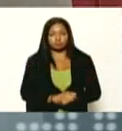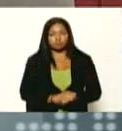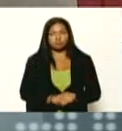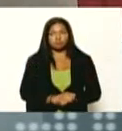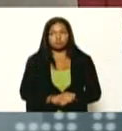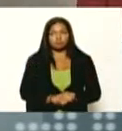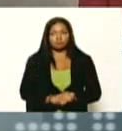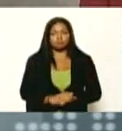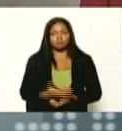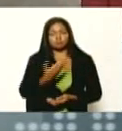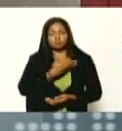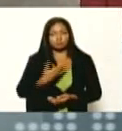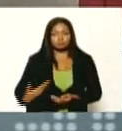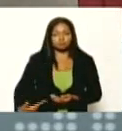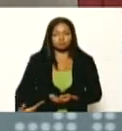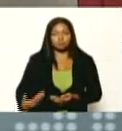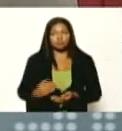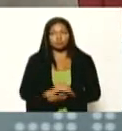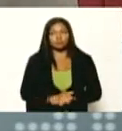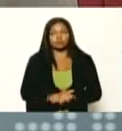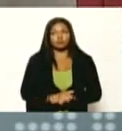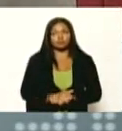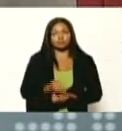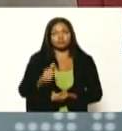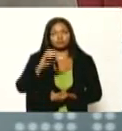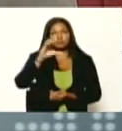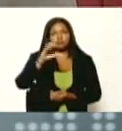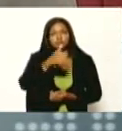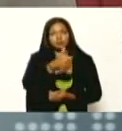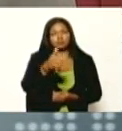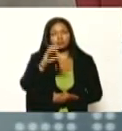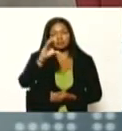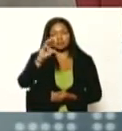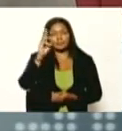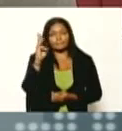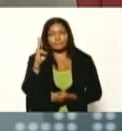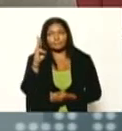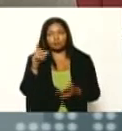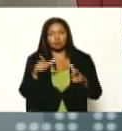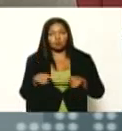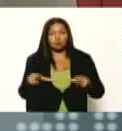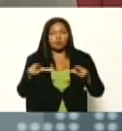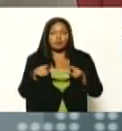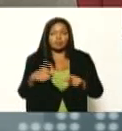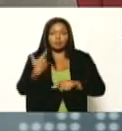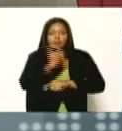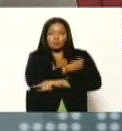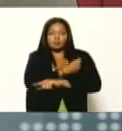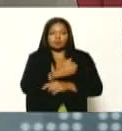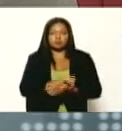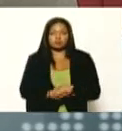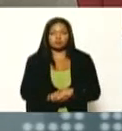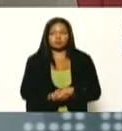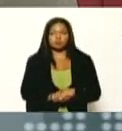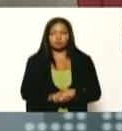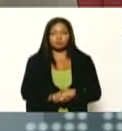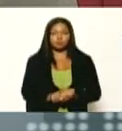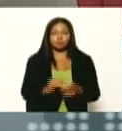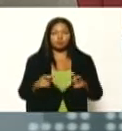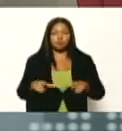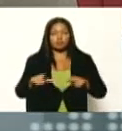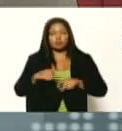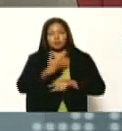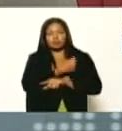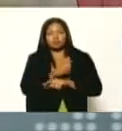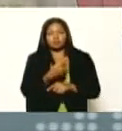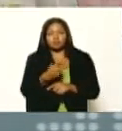Señor presidente, cada CP tiene un puesto de vacunación y consultores de vacunación y queremos